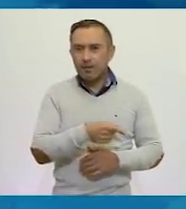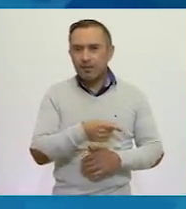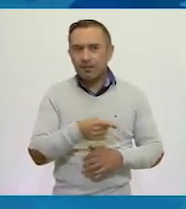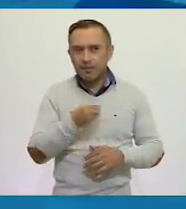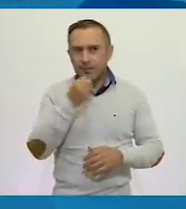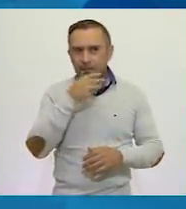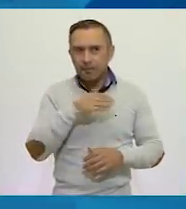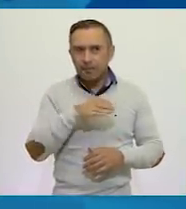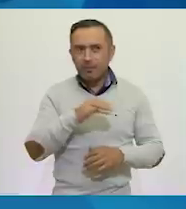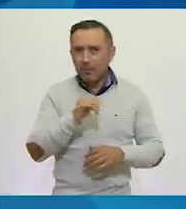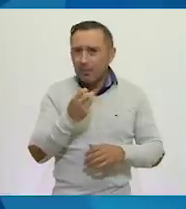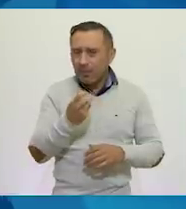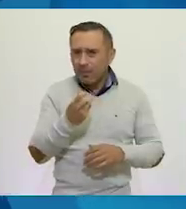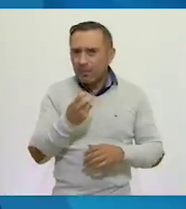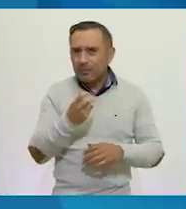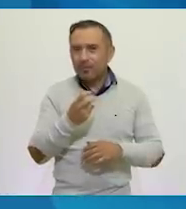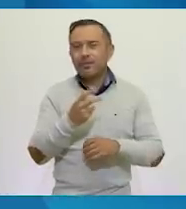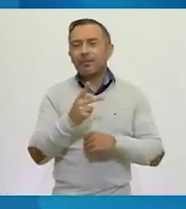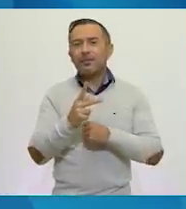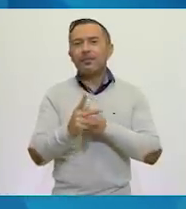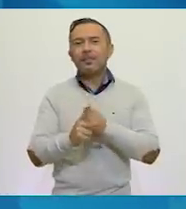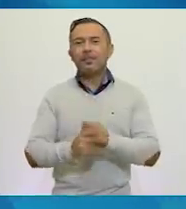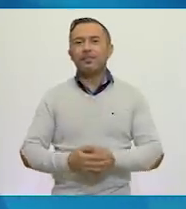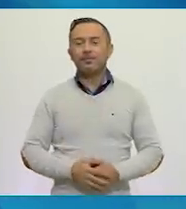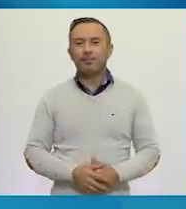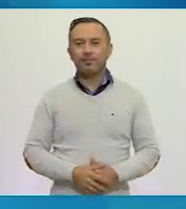Le voy a los Olmecas de Tabasco.